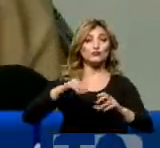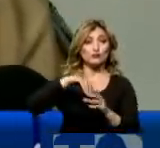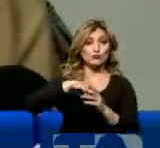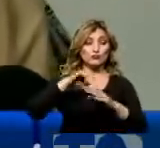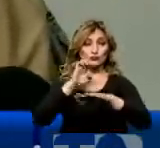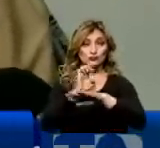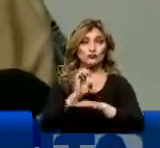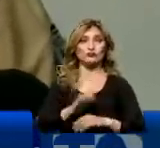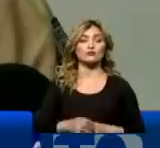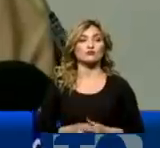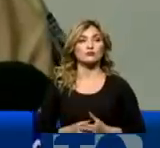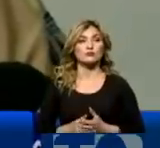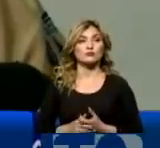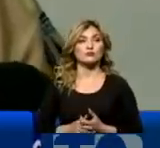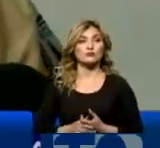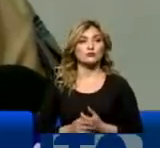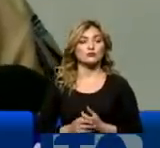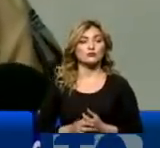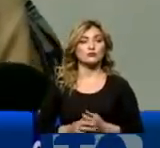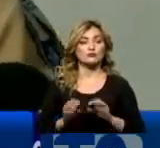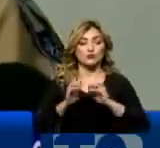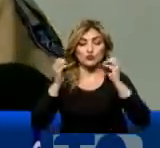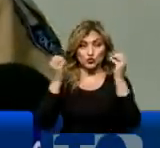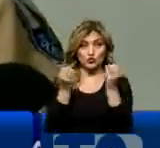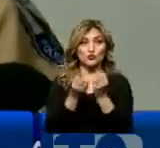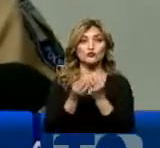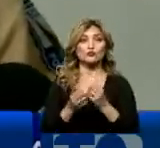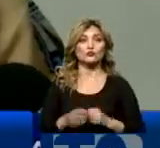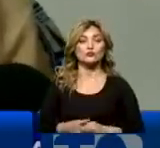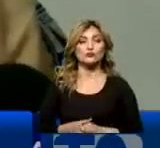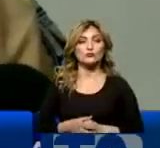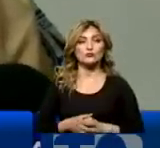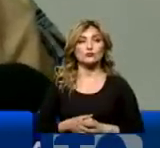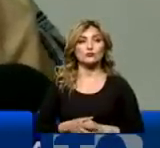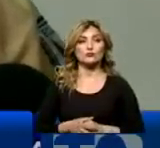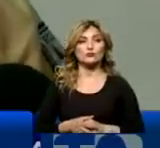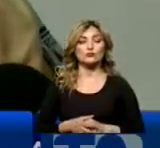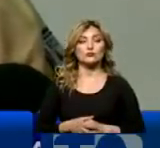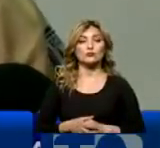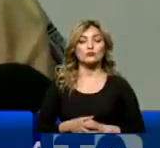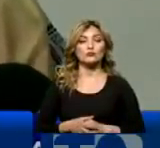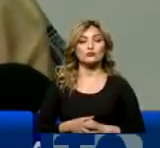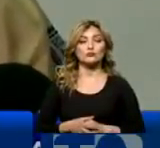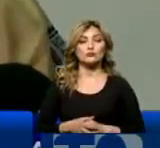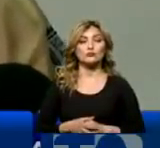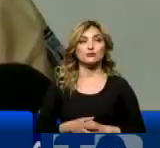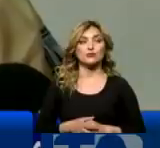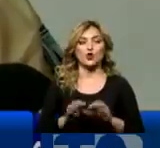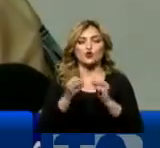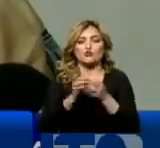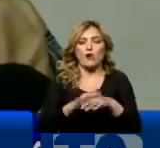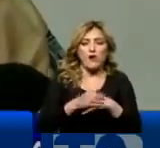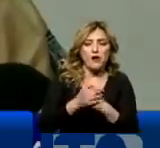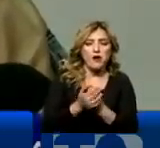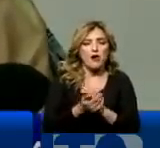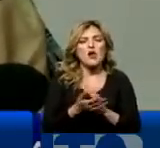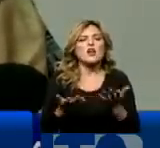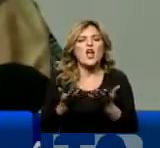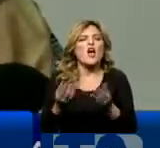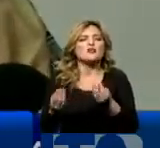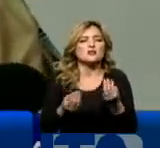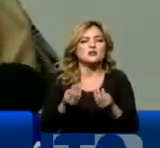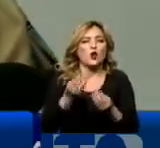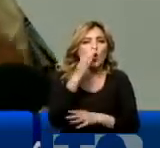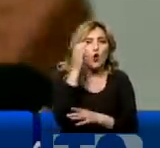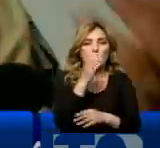país de una organización que tenía como metodología sacar el alcaloide que